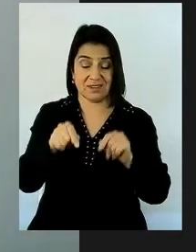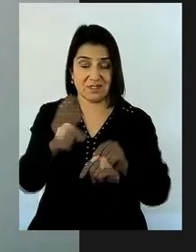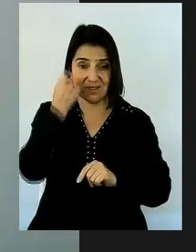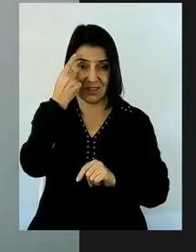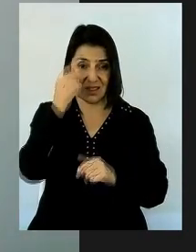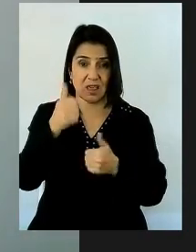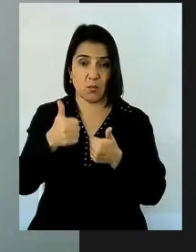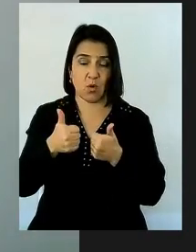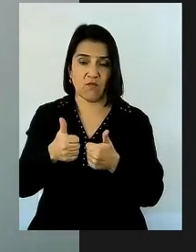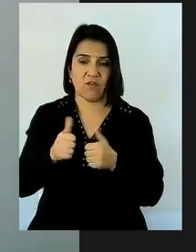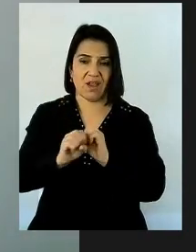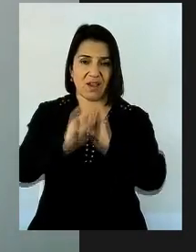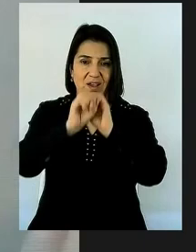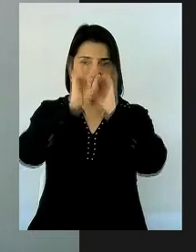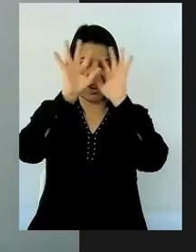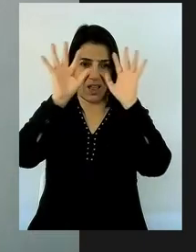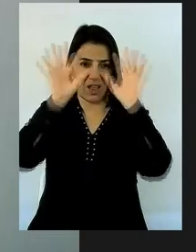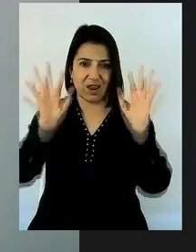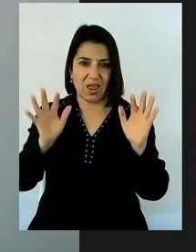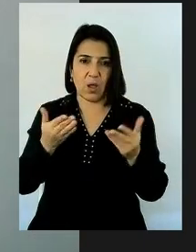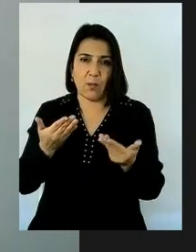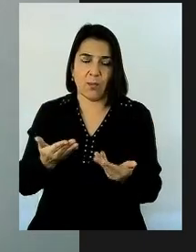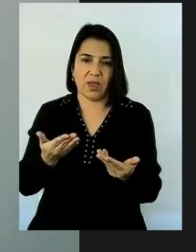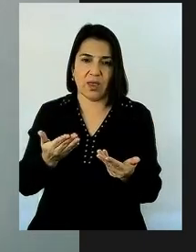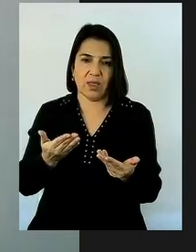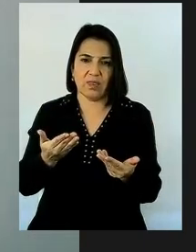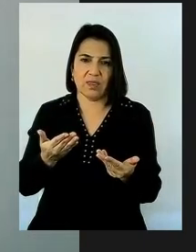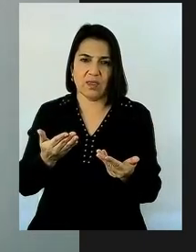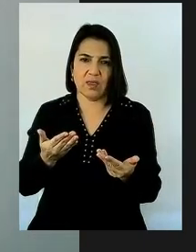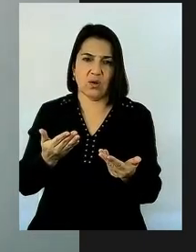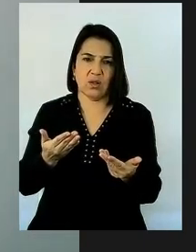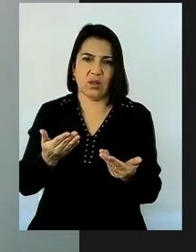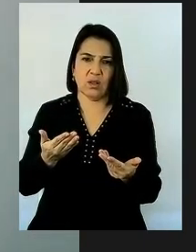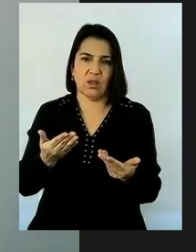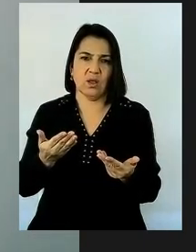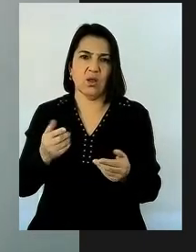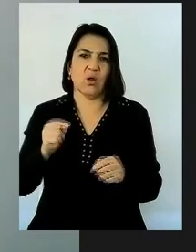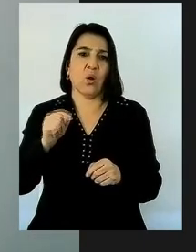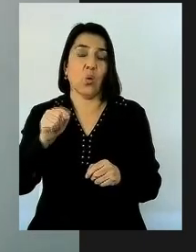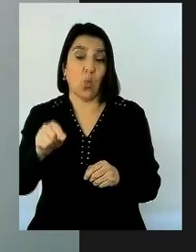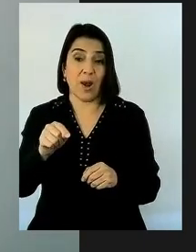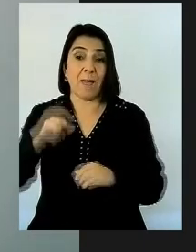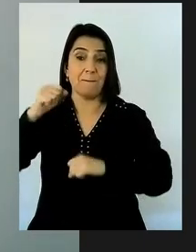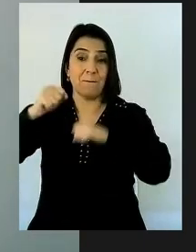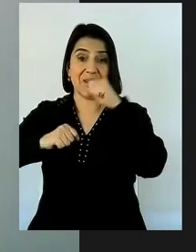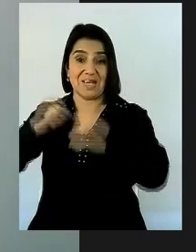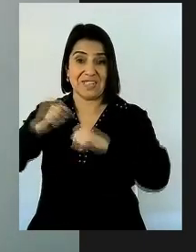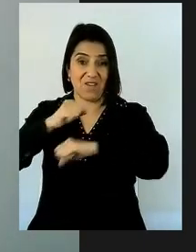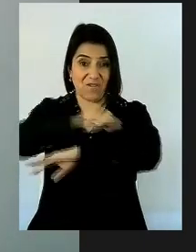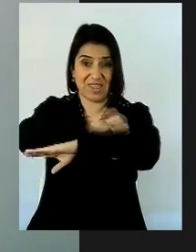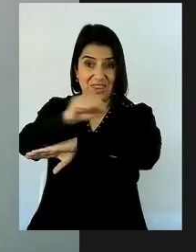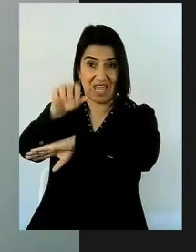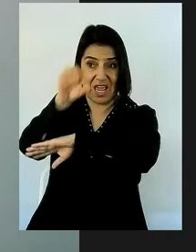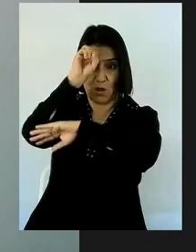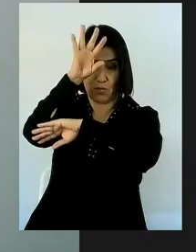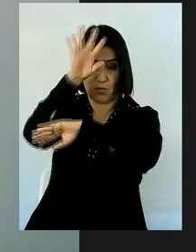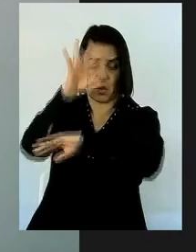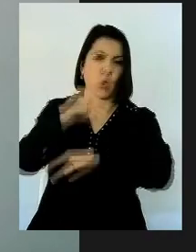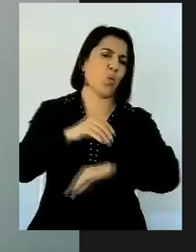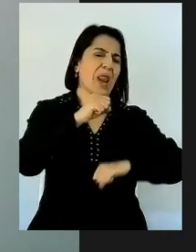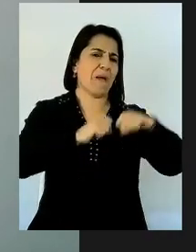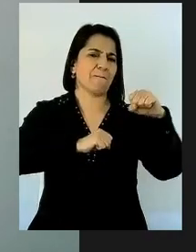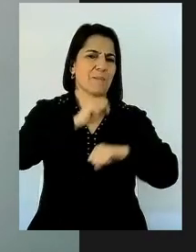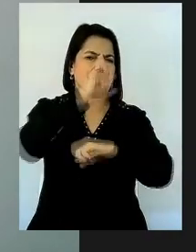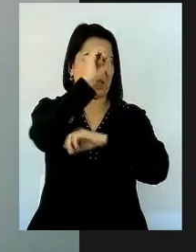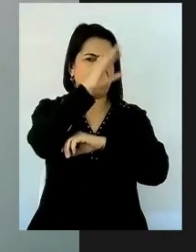claramente una ventanas, un coronel, etcétera, no debieran hoy día estar